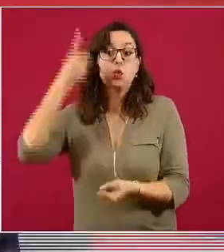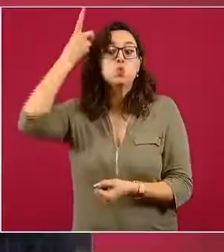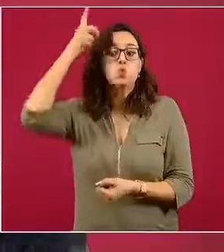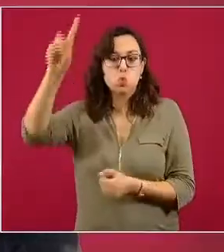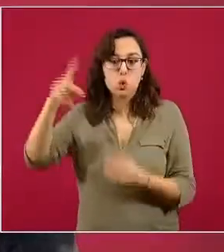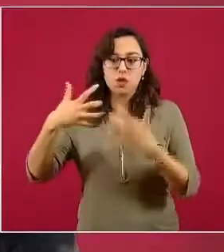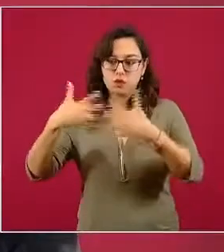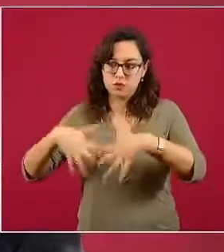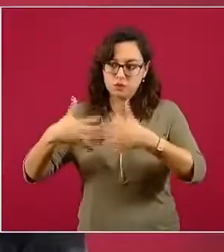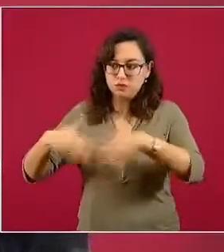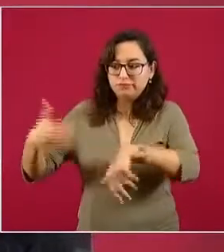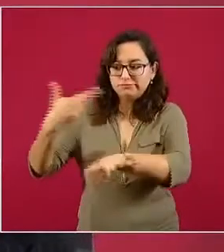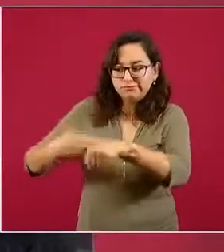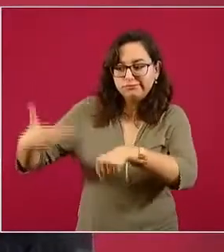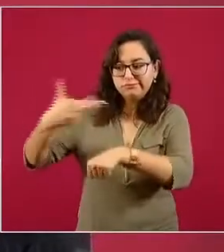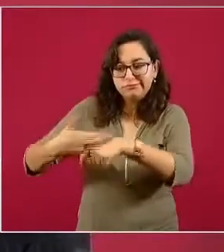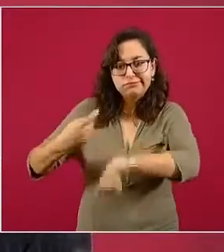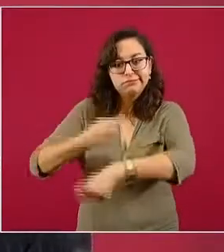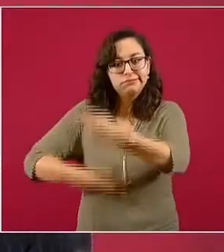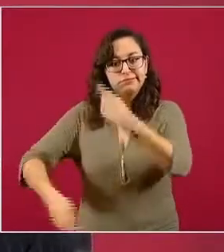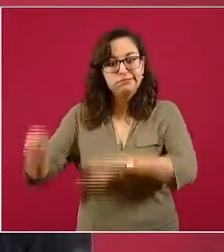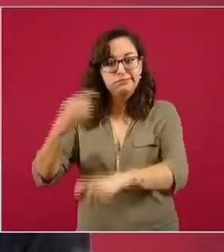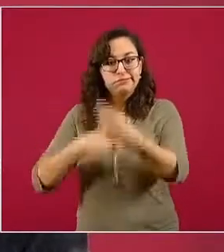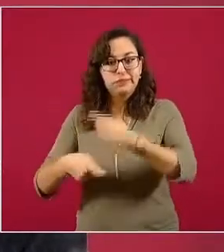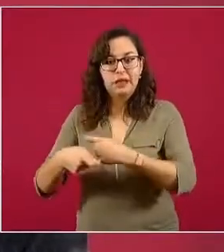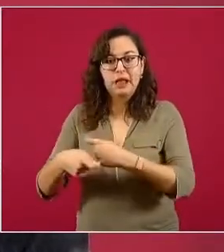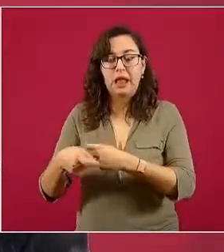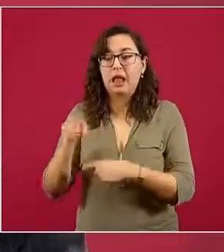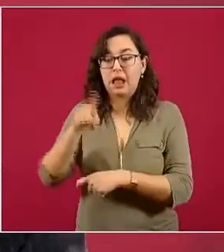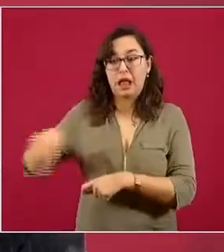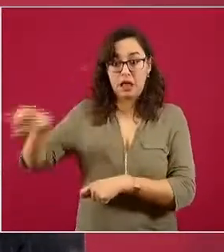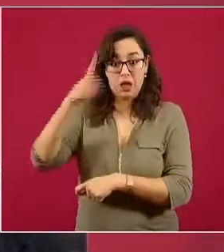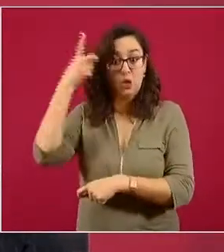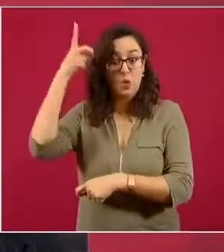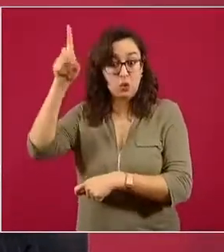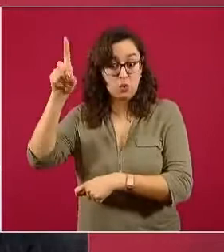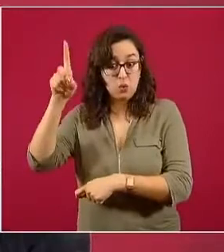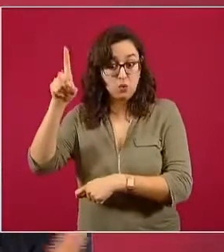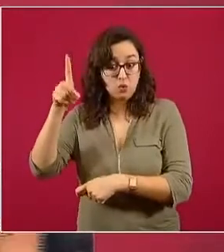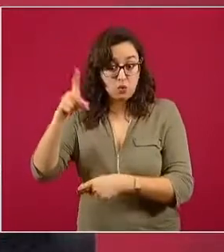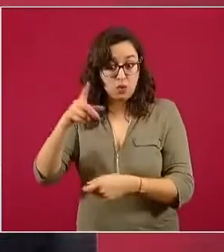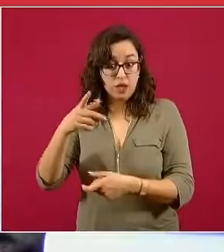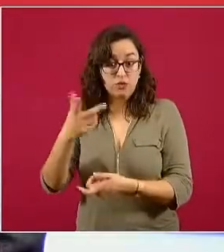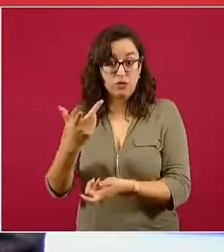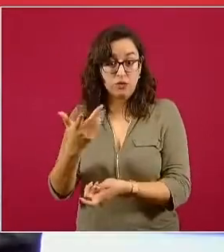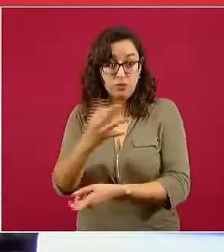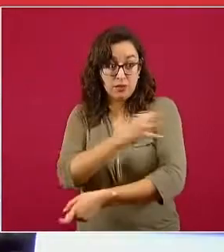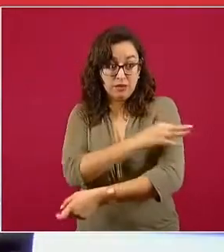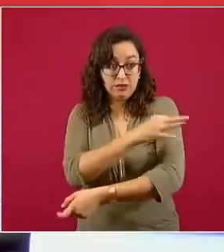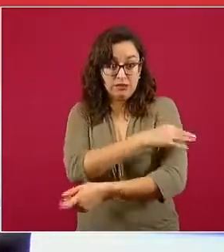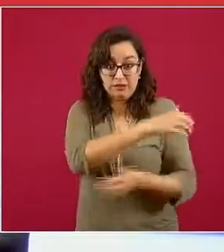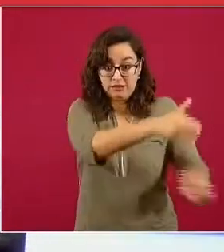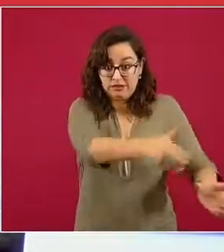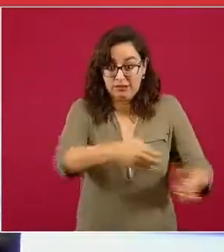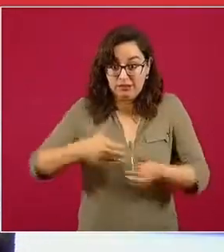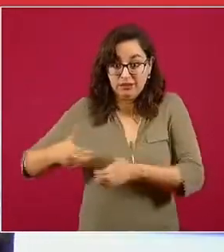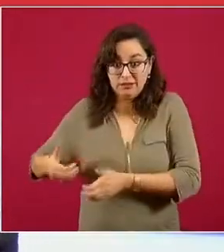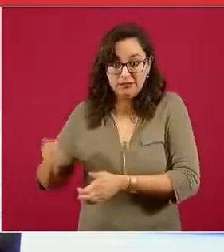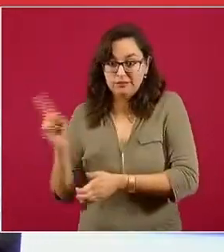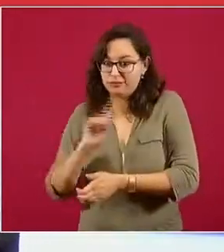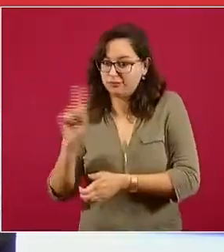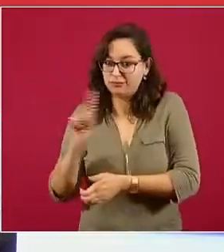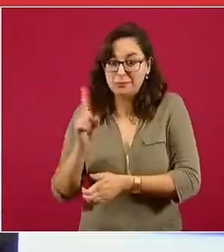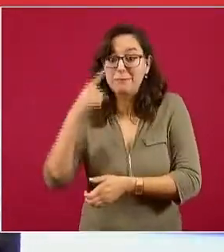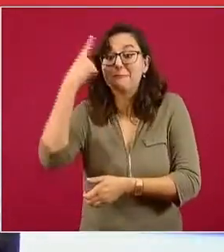gerentes de las empresas, pero no es para que se vacunen esos propietarios y gerentes, sino es para que se vacune a la base trabajadora,